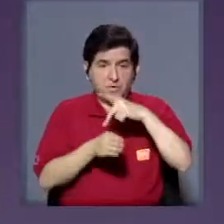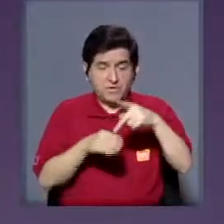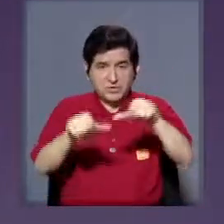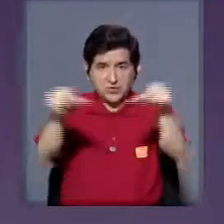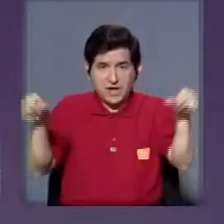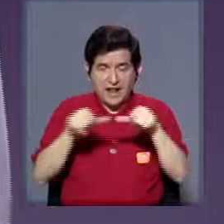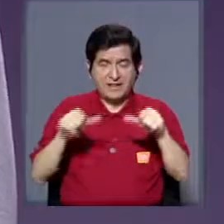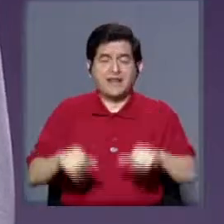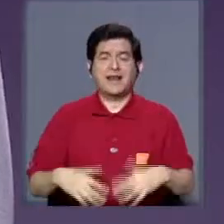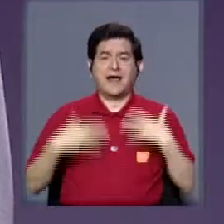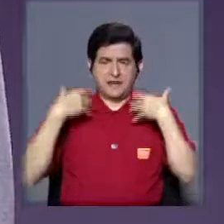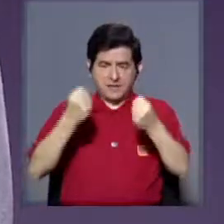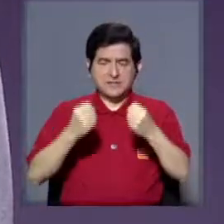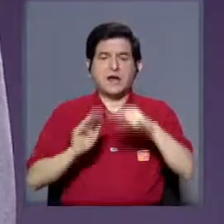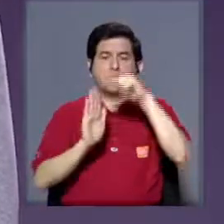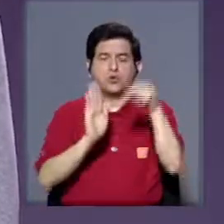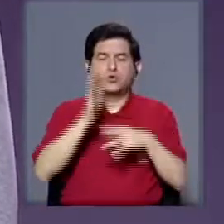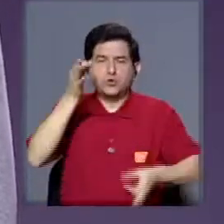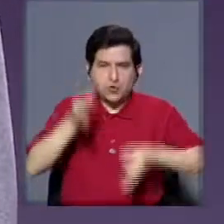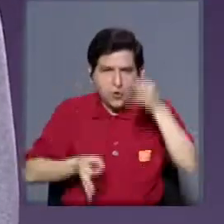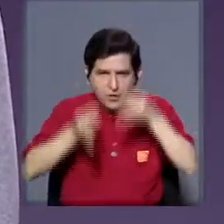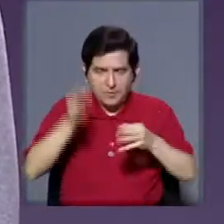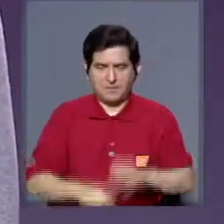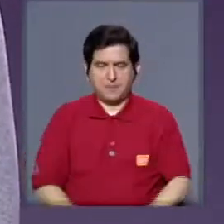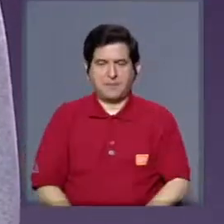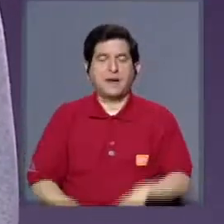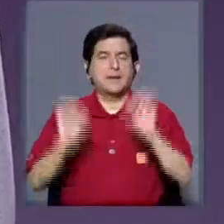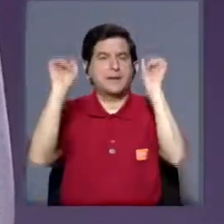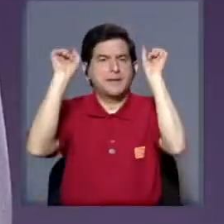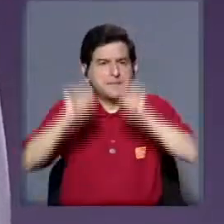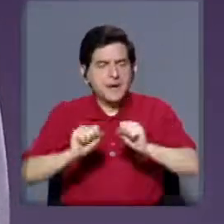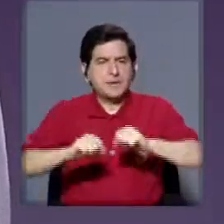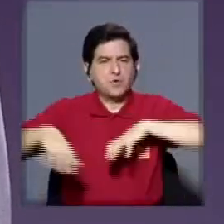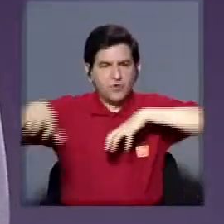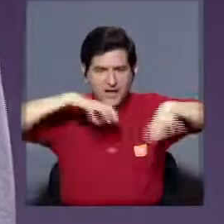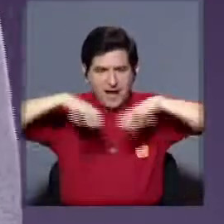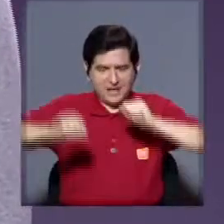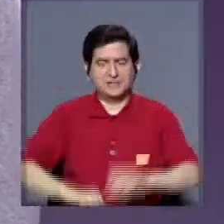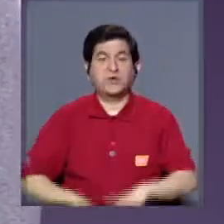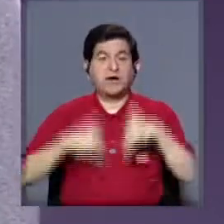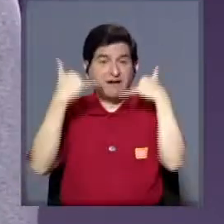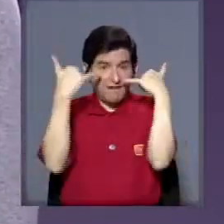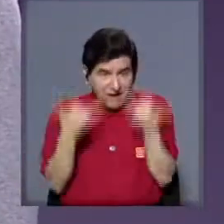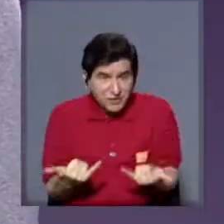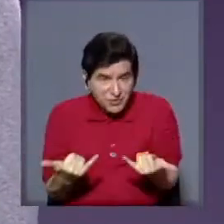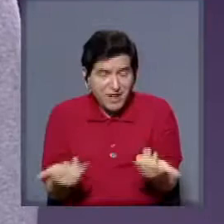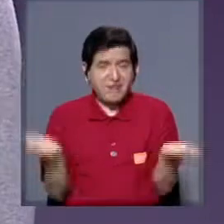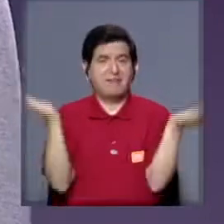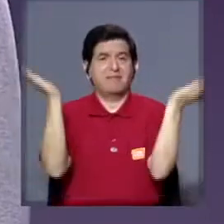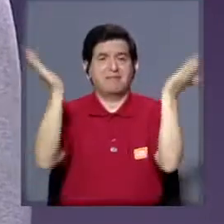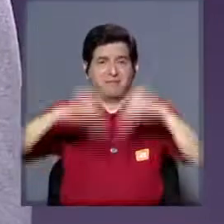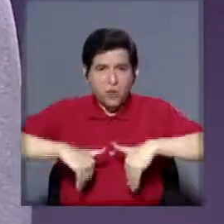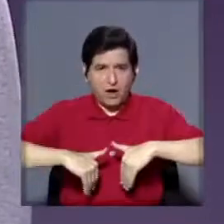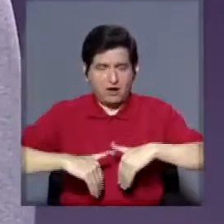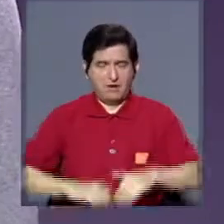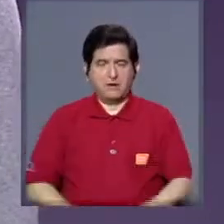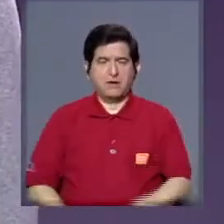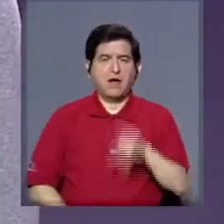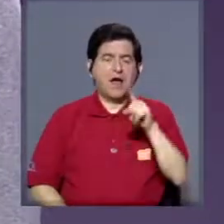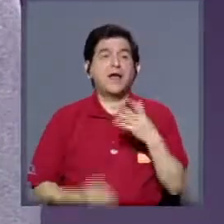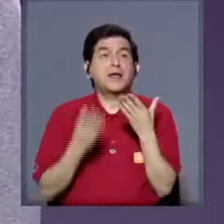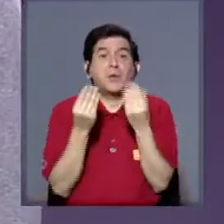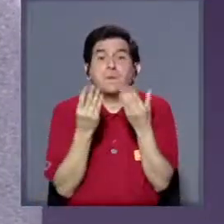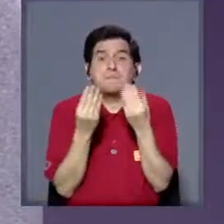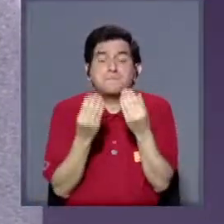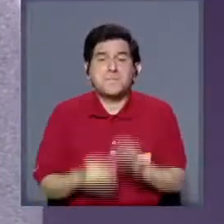salud tengan un marco jurídico sobre el cual actuar porque actualmente no existe existe un miedo